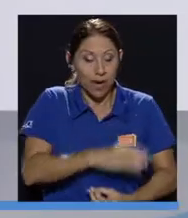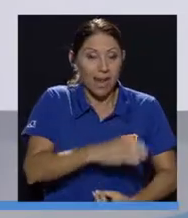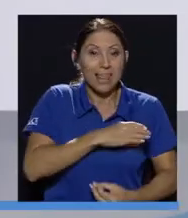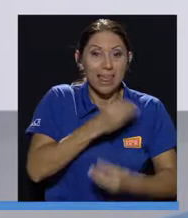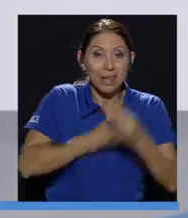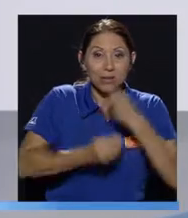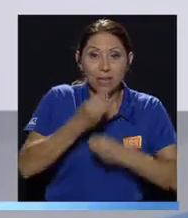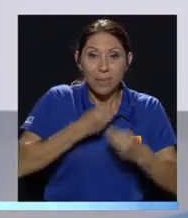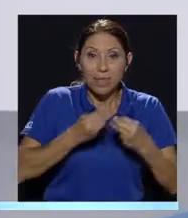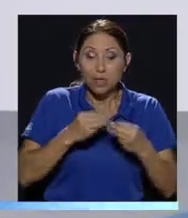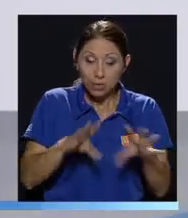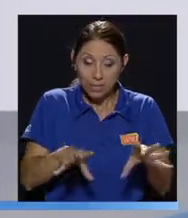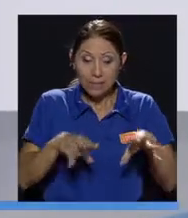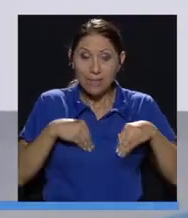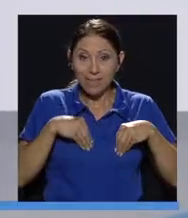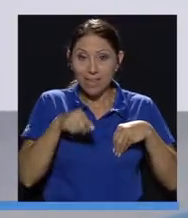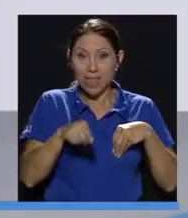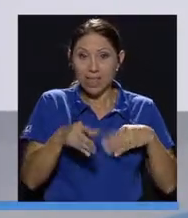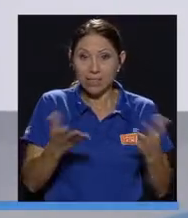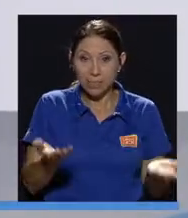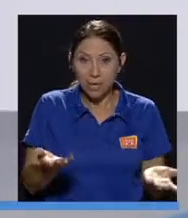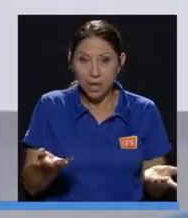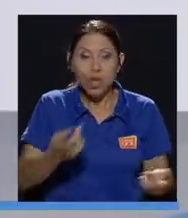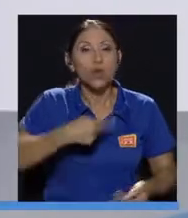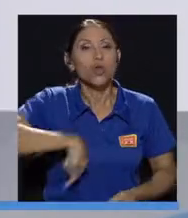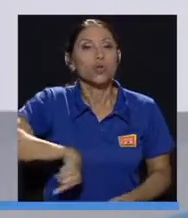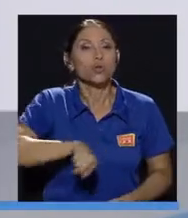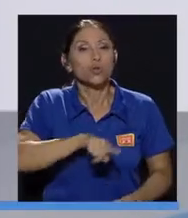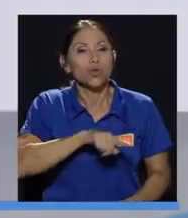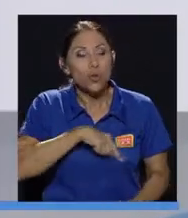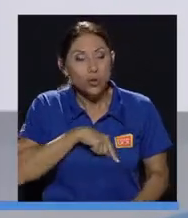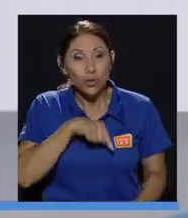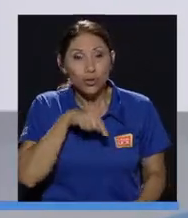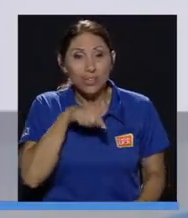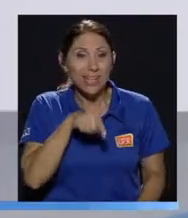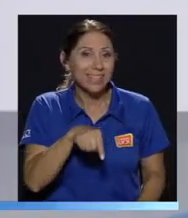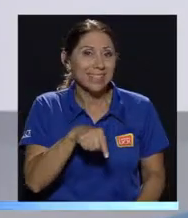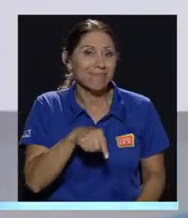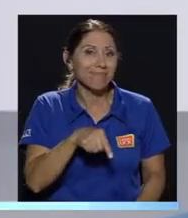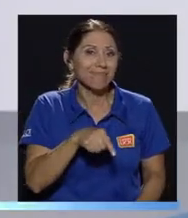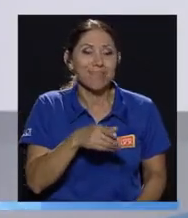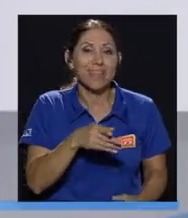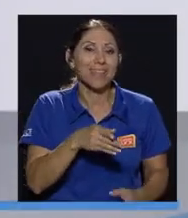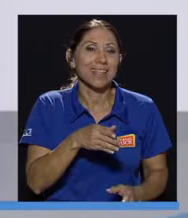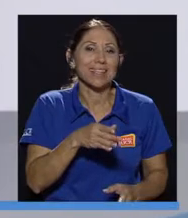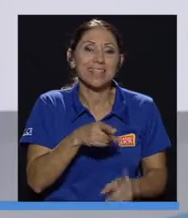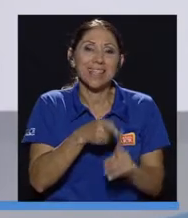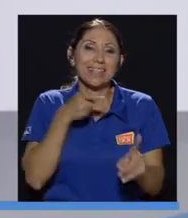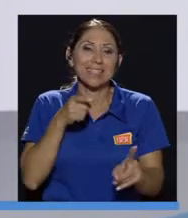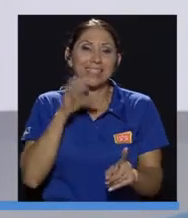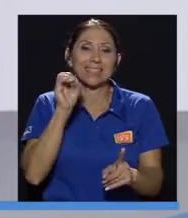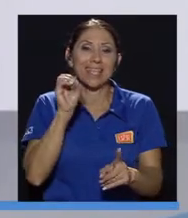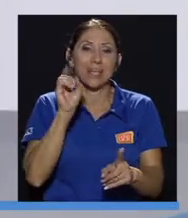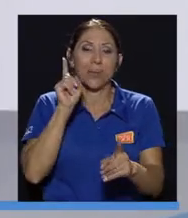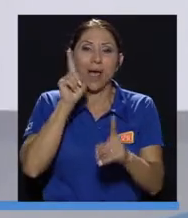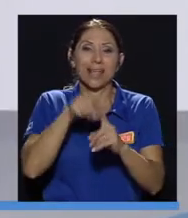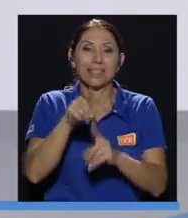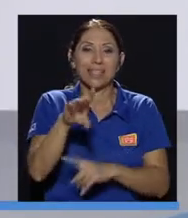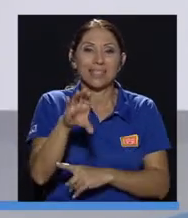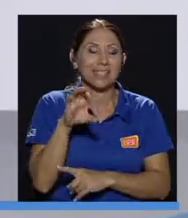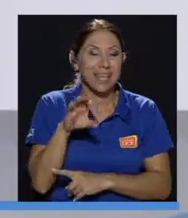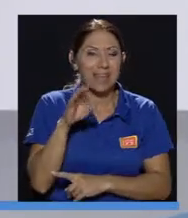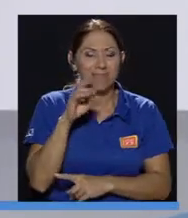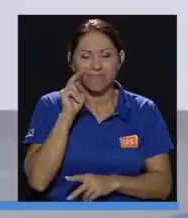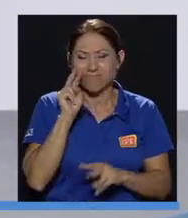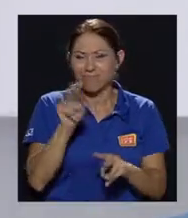aceptabilidad de las preparaciones. Nosotros recorríamos el servicio de 0 a 100. Con eso pudimos, y a través